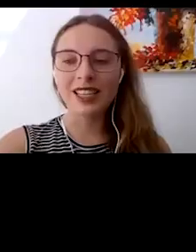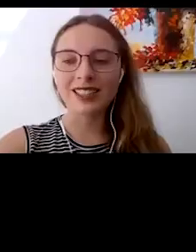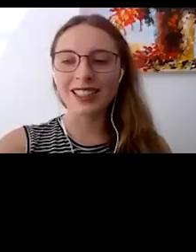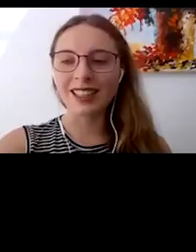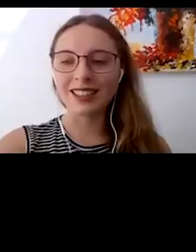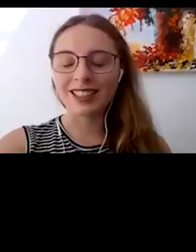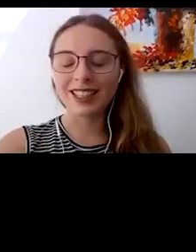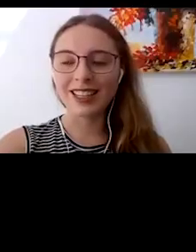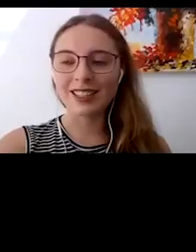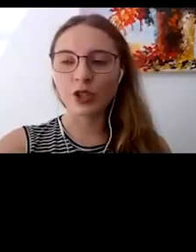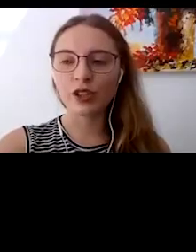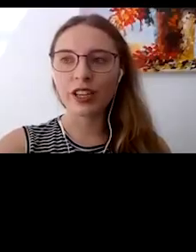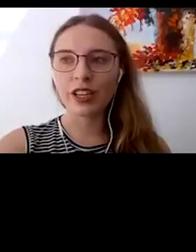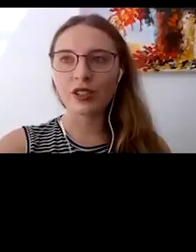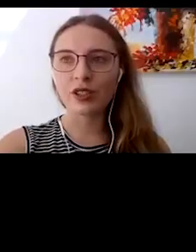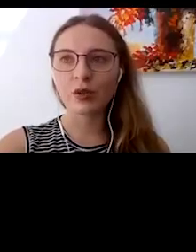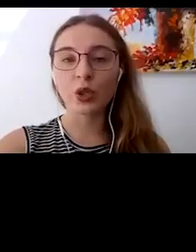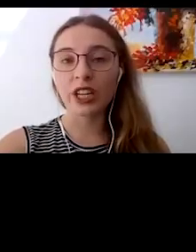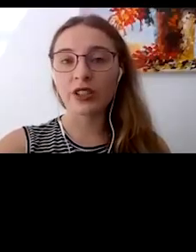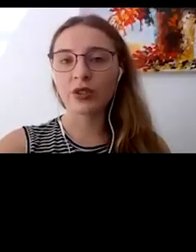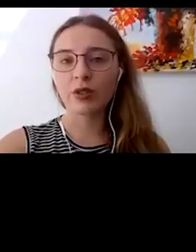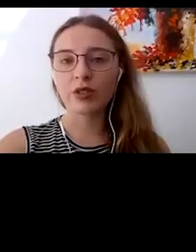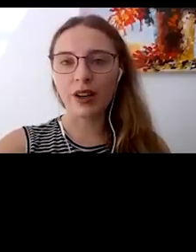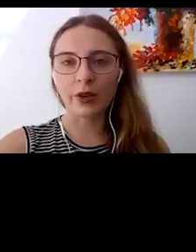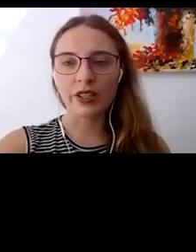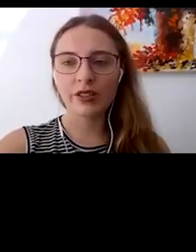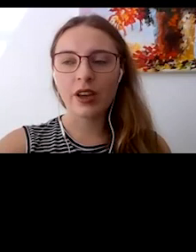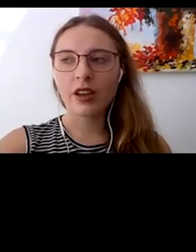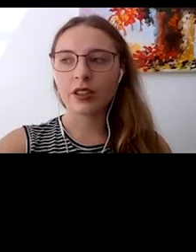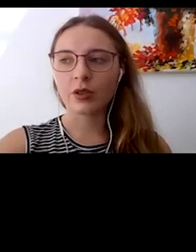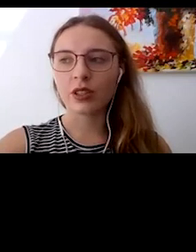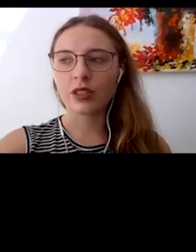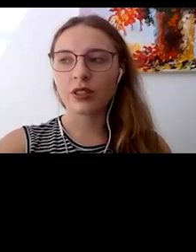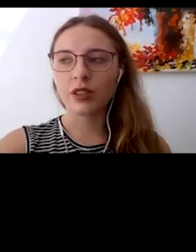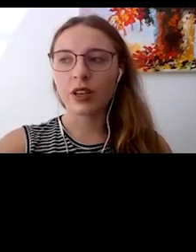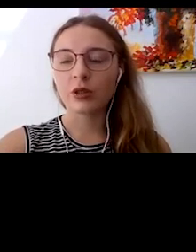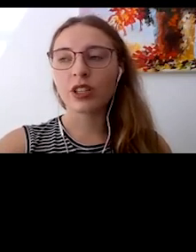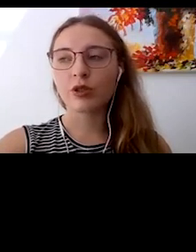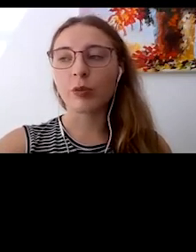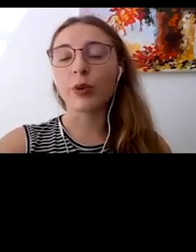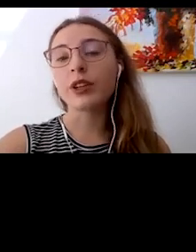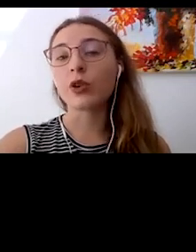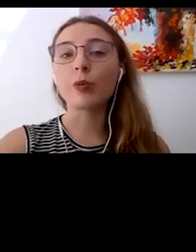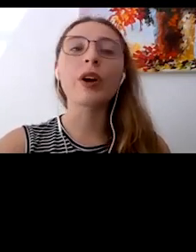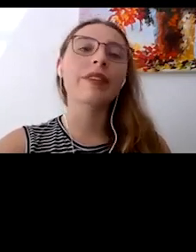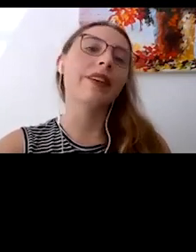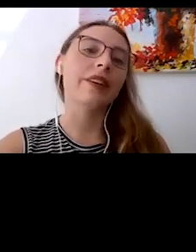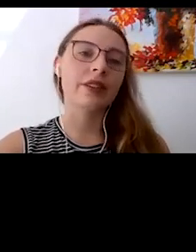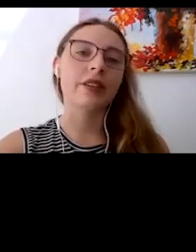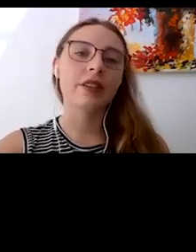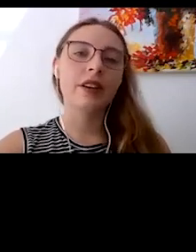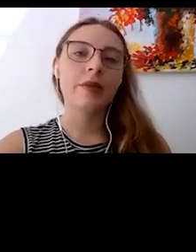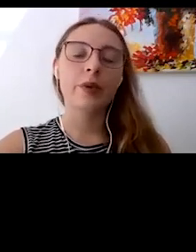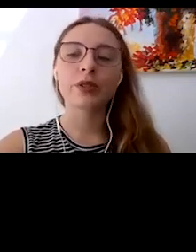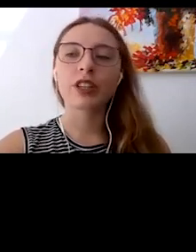Bueno, el tema de la sindicalización es un derecho de los trabajadores. Entonces, es un derecho que pueden o no pueden